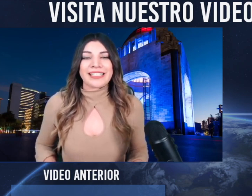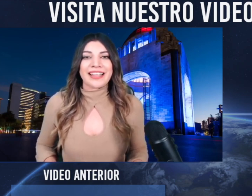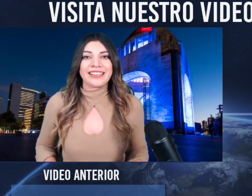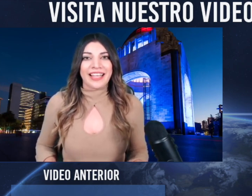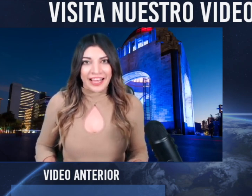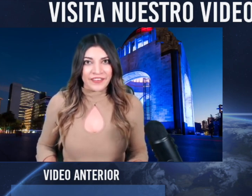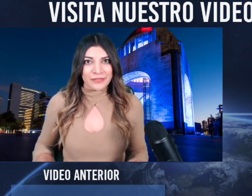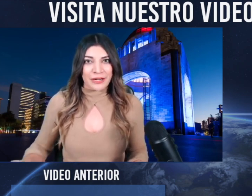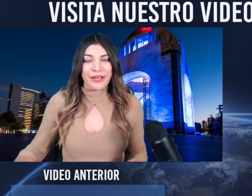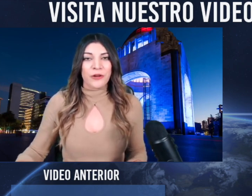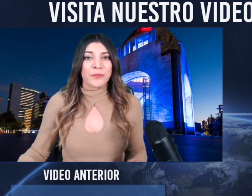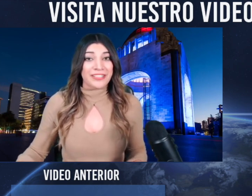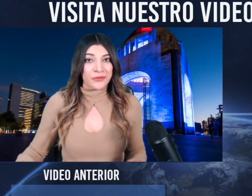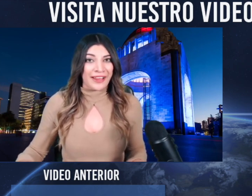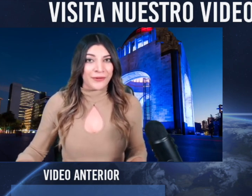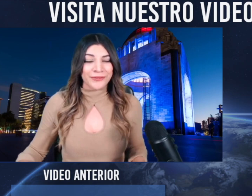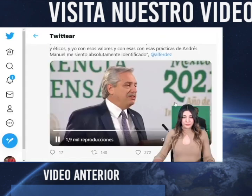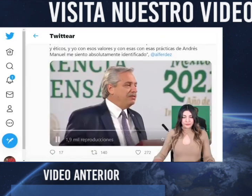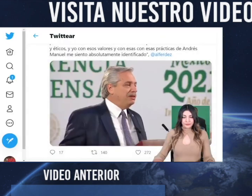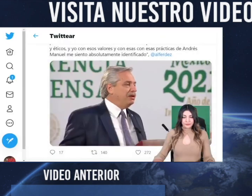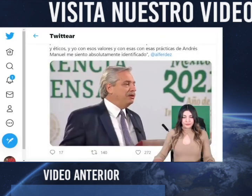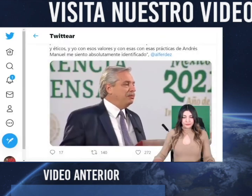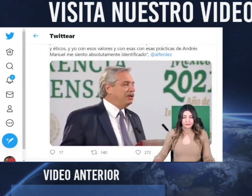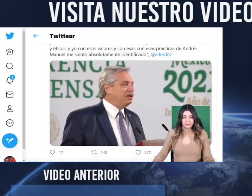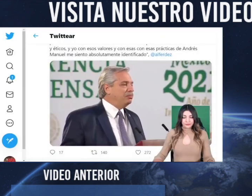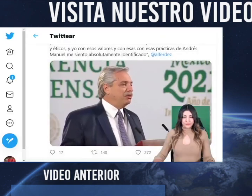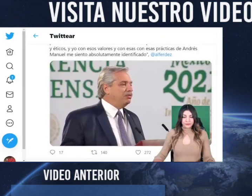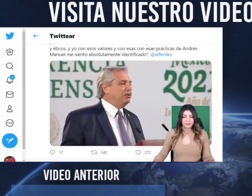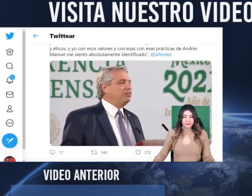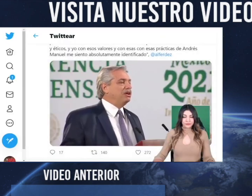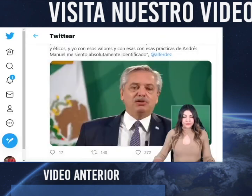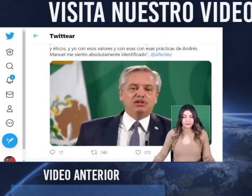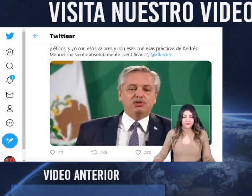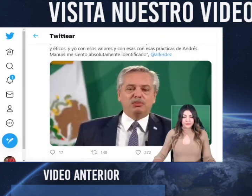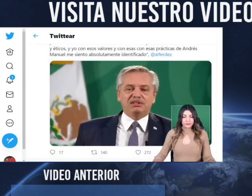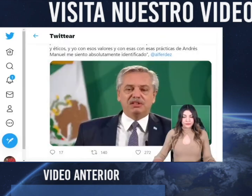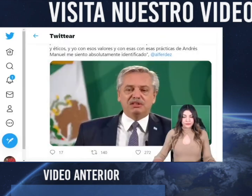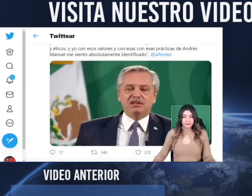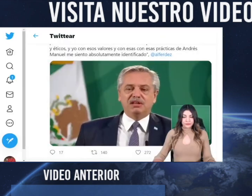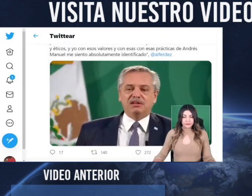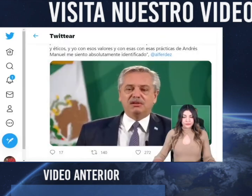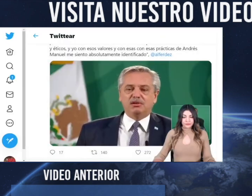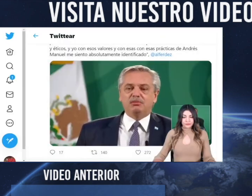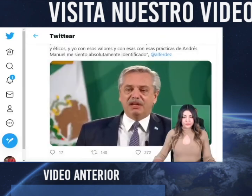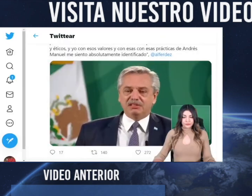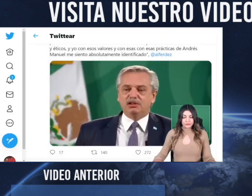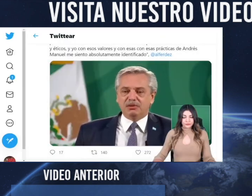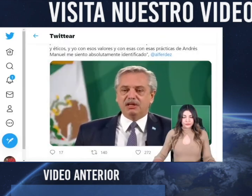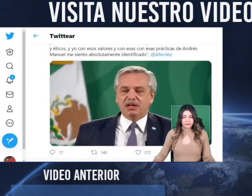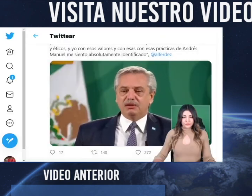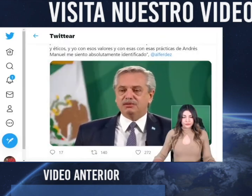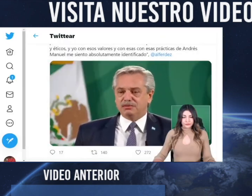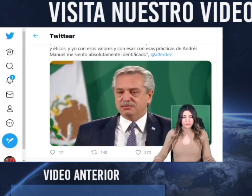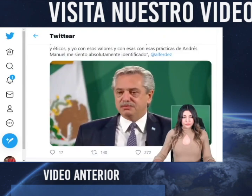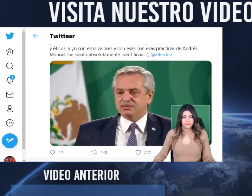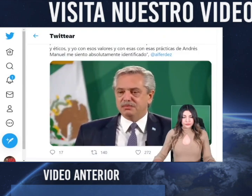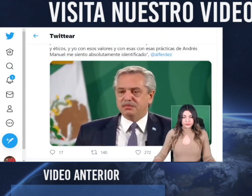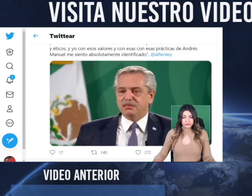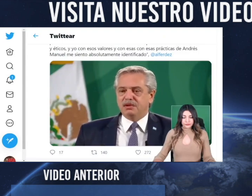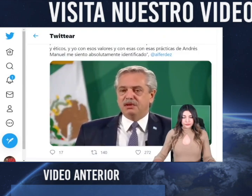del presidente Andrés Manuel López Obrador. Definitivamente, por fin, México tiene un presidente como merecen los